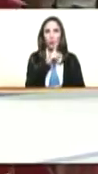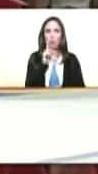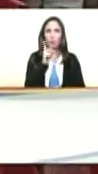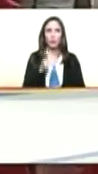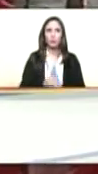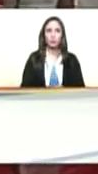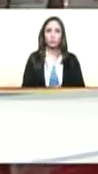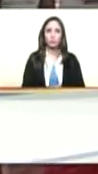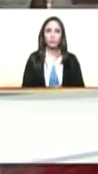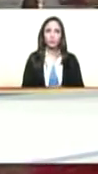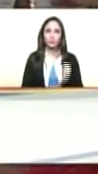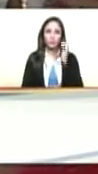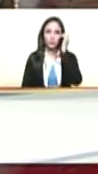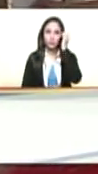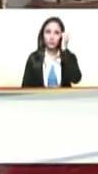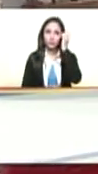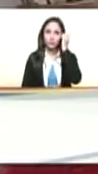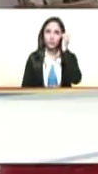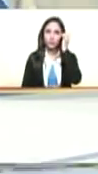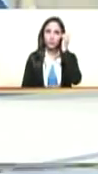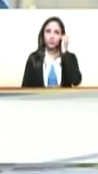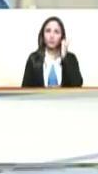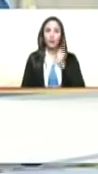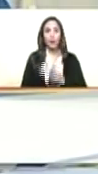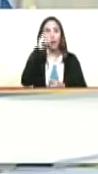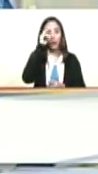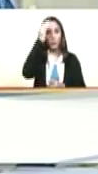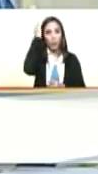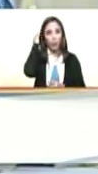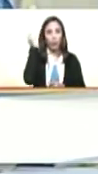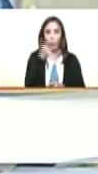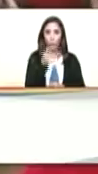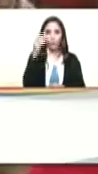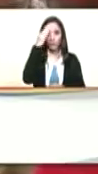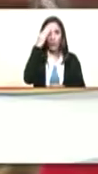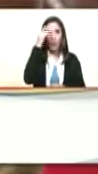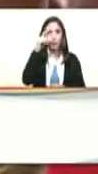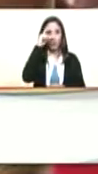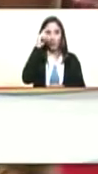Al campeón mundial de los Ablachentos, vale, Ramos Alú.